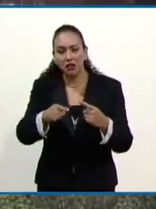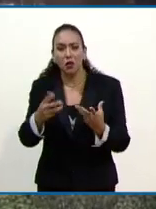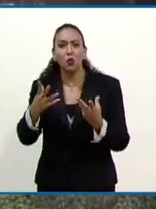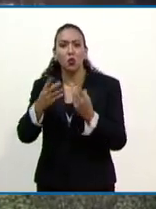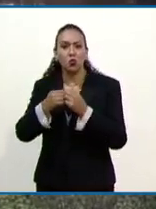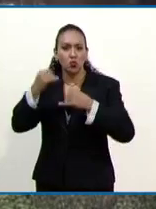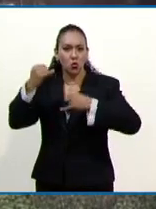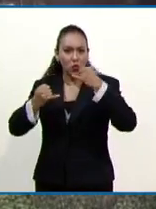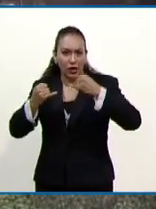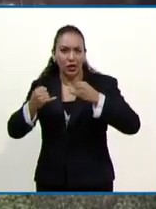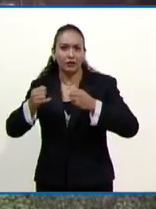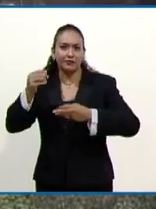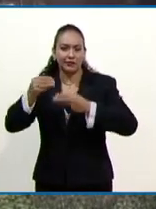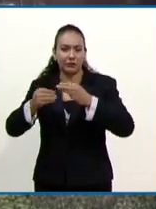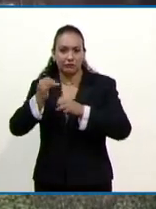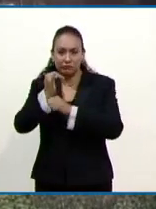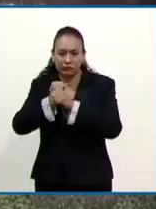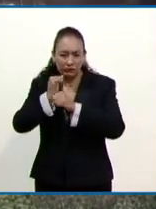magistrados, jueces,